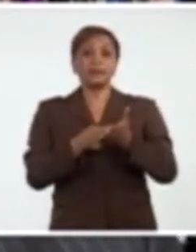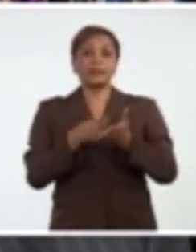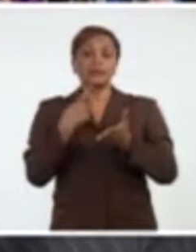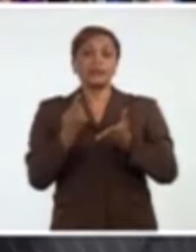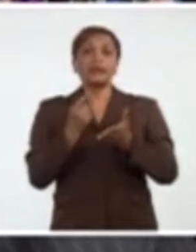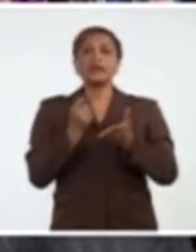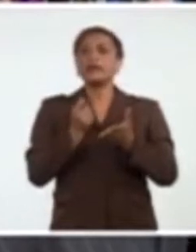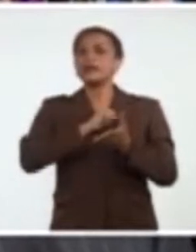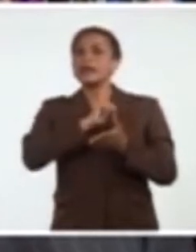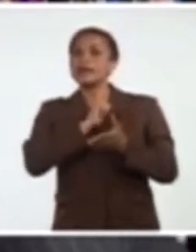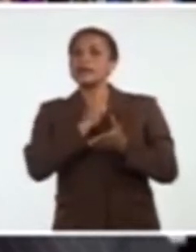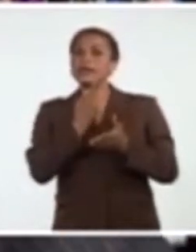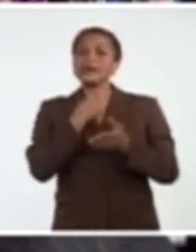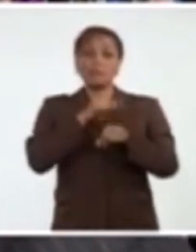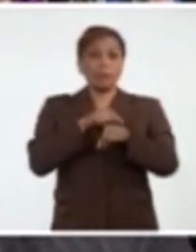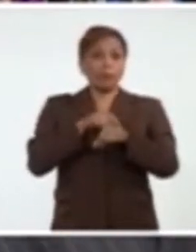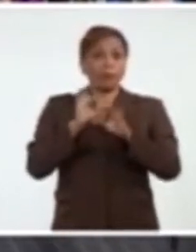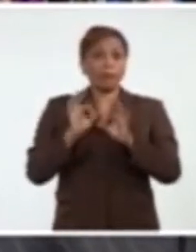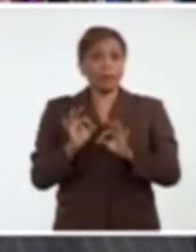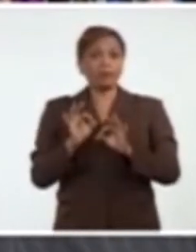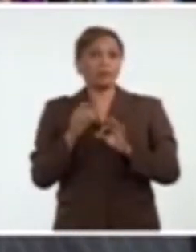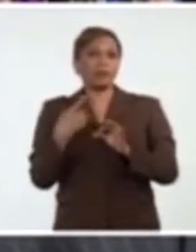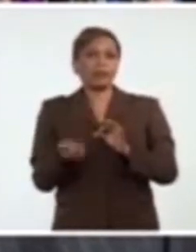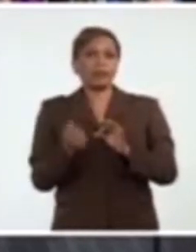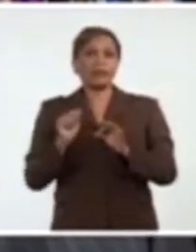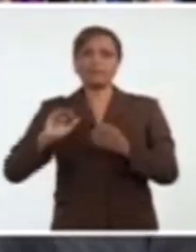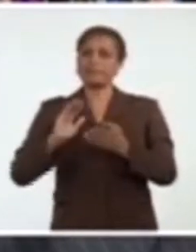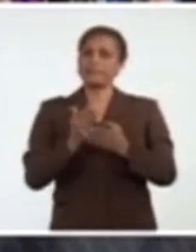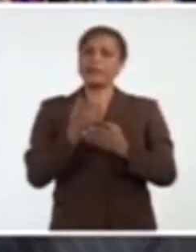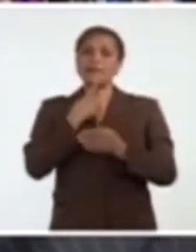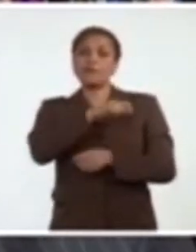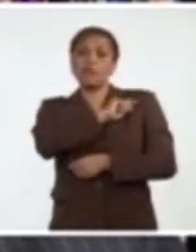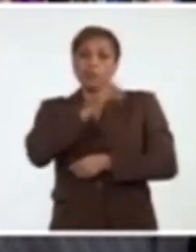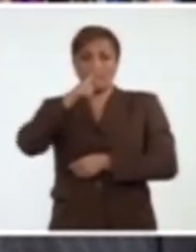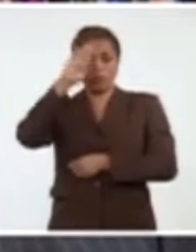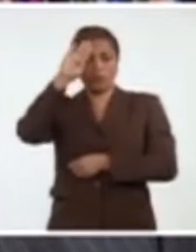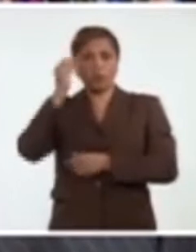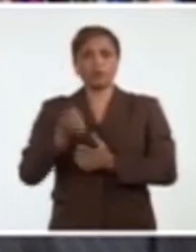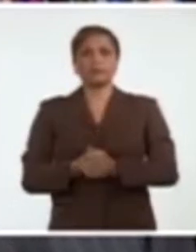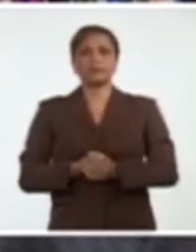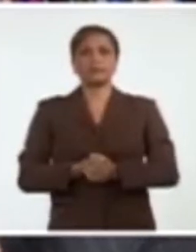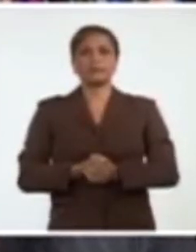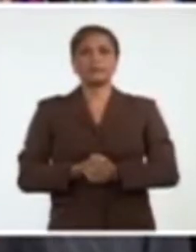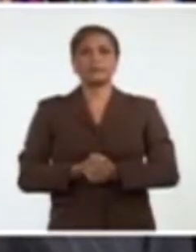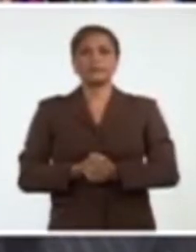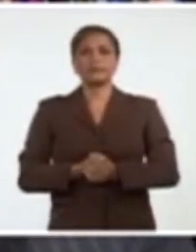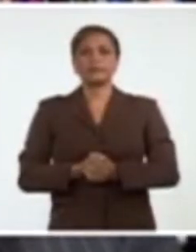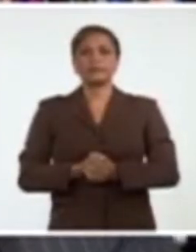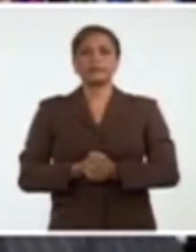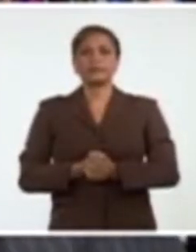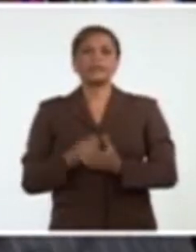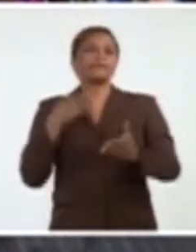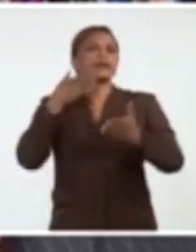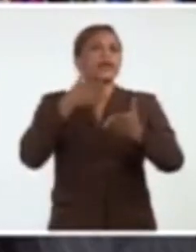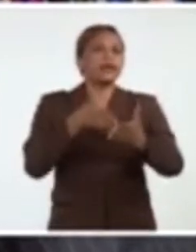sobre este momento inédito para el pueblo cubano y la urgencia de tomar acción y